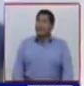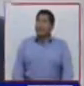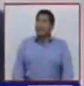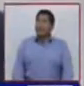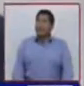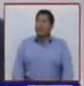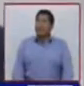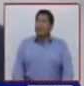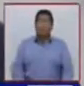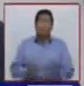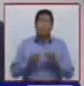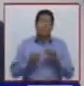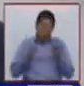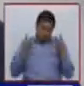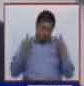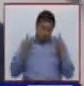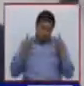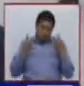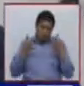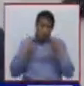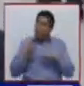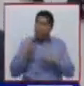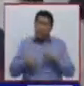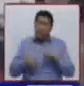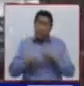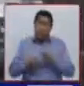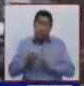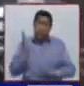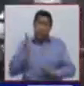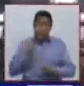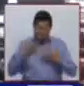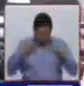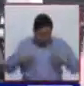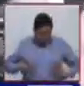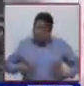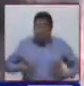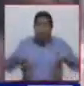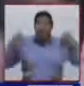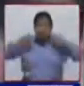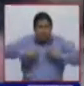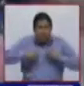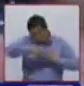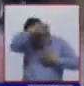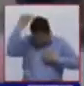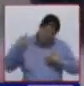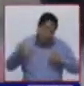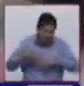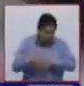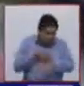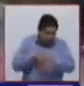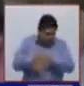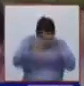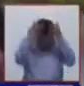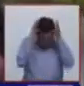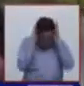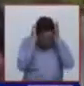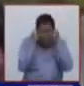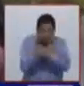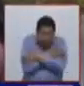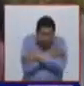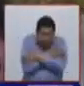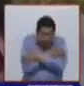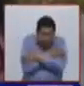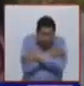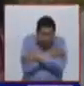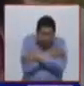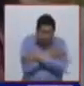Está muy frío, no hay cómo de salir desabrigados. En este clima está habiendo muchos resfríos que se confunden